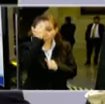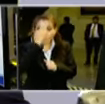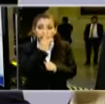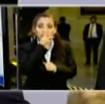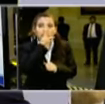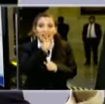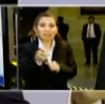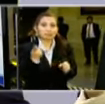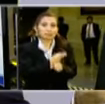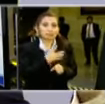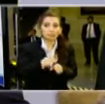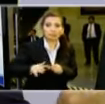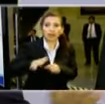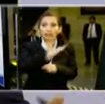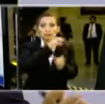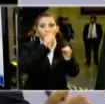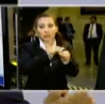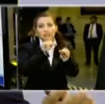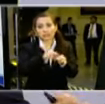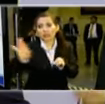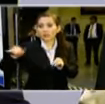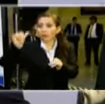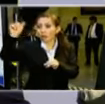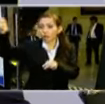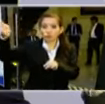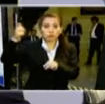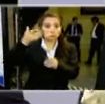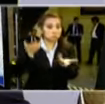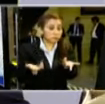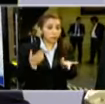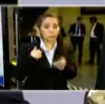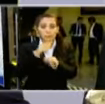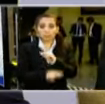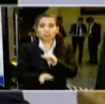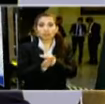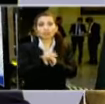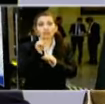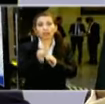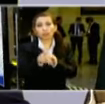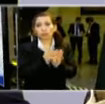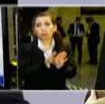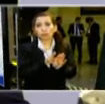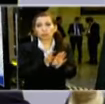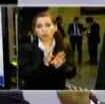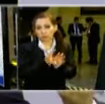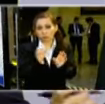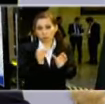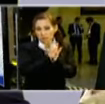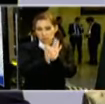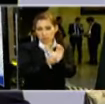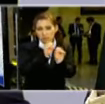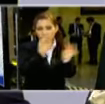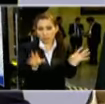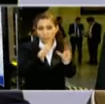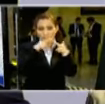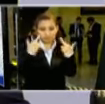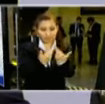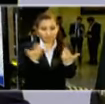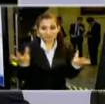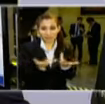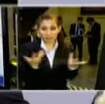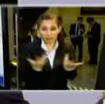lo que sucede en las oficinas del exterior. Pues básicamente ya se pone un ejemplo muy claro con la reunión que